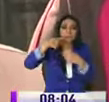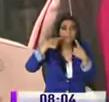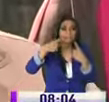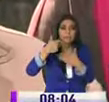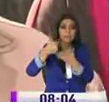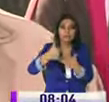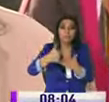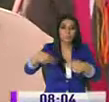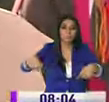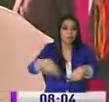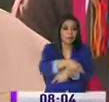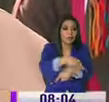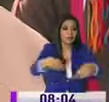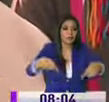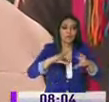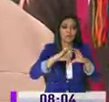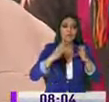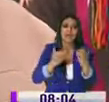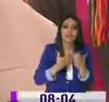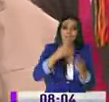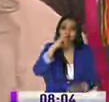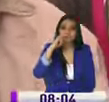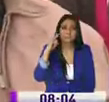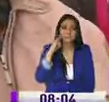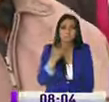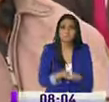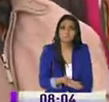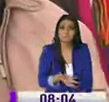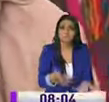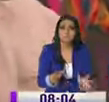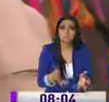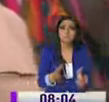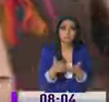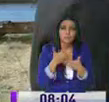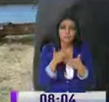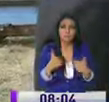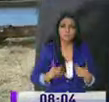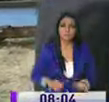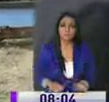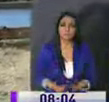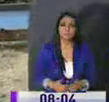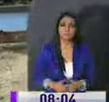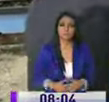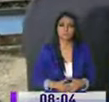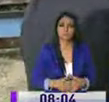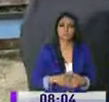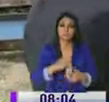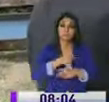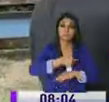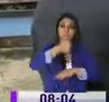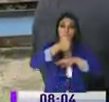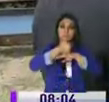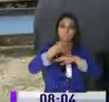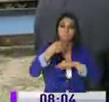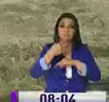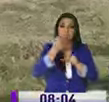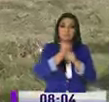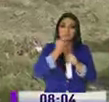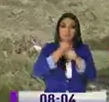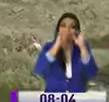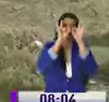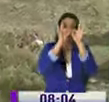cruzar cuando están en clases los niños de ahí absolutamente nada se ha hecho las autoridades señalaron que los trabajos de reparación